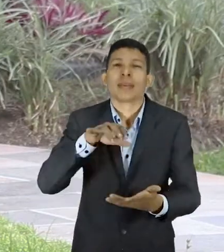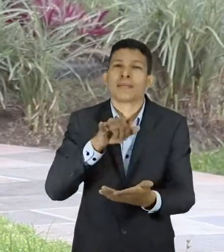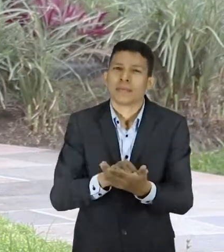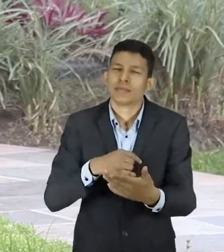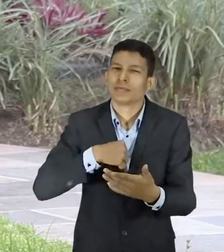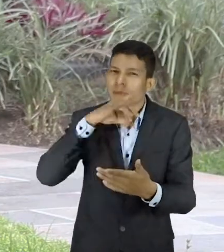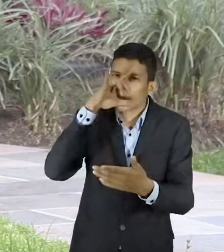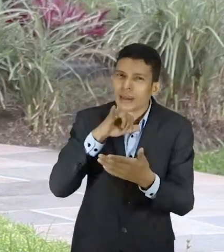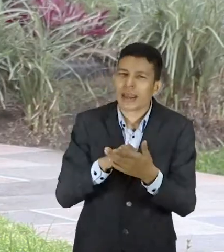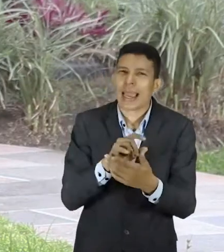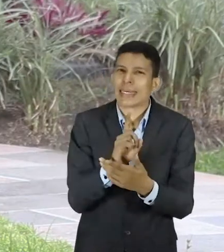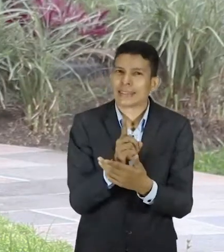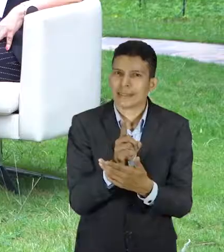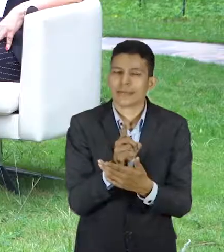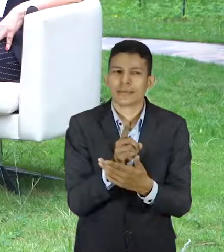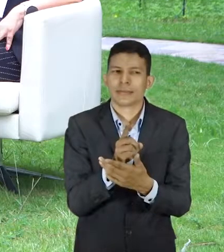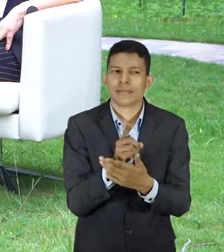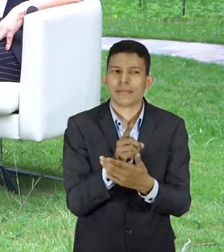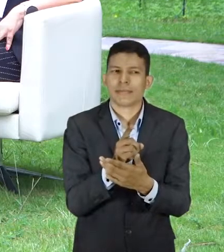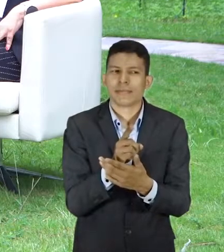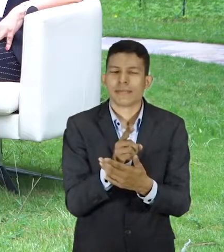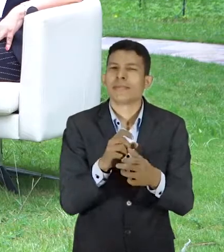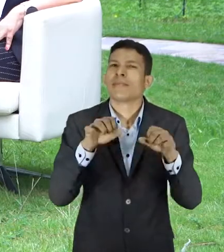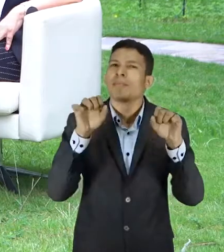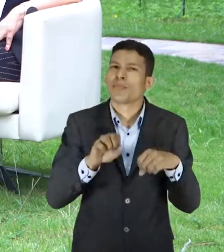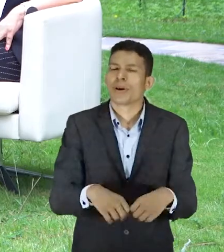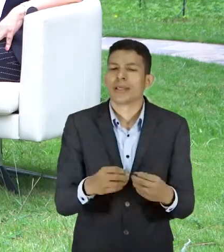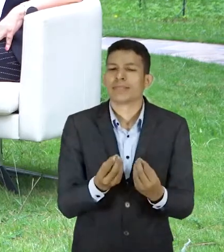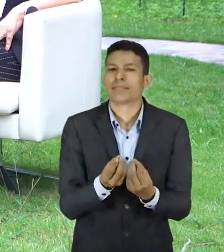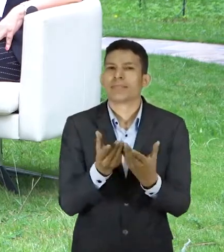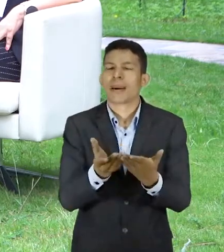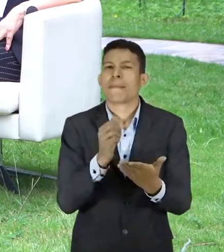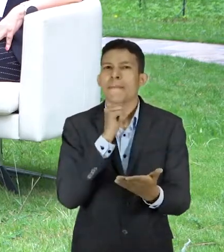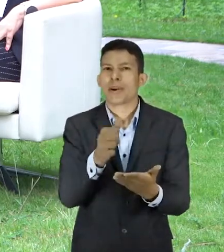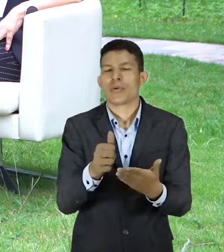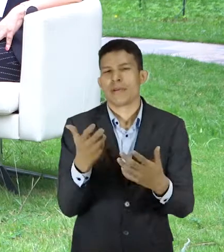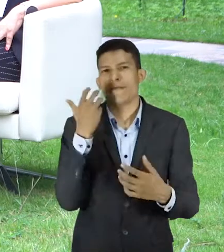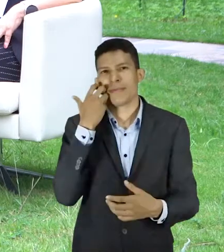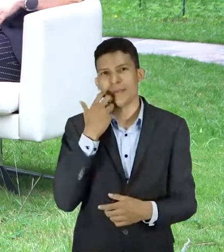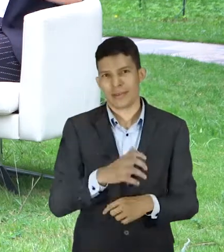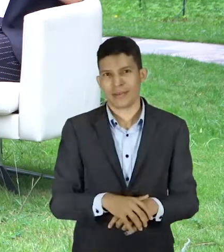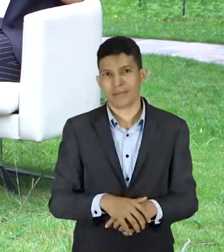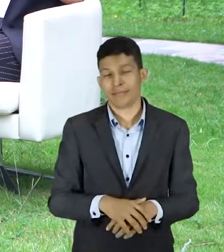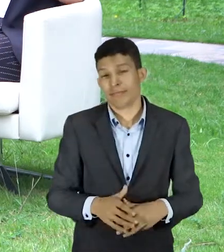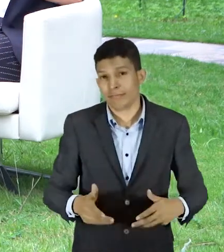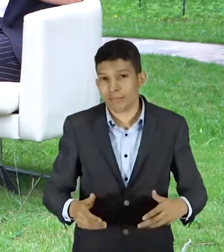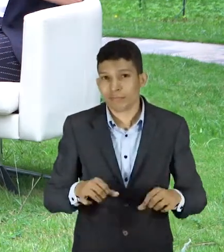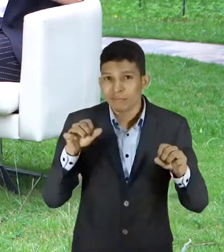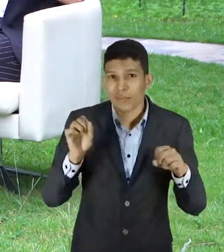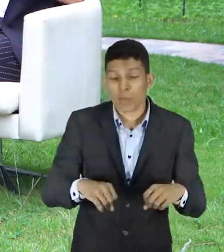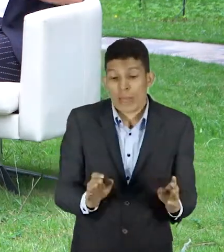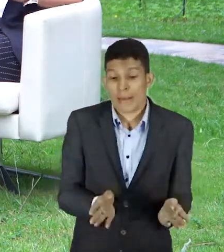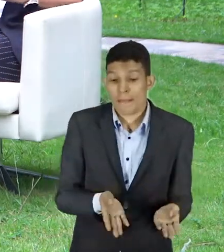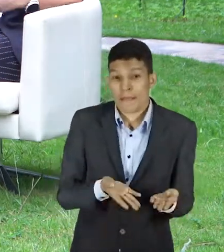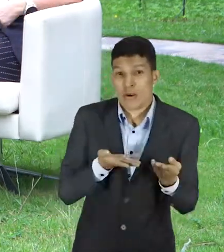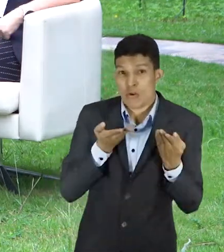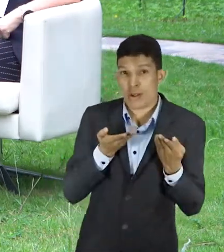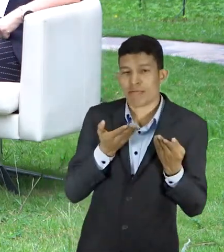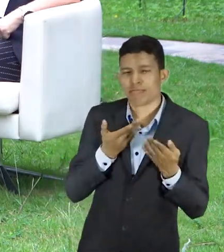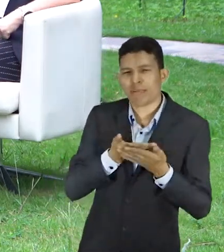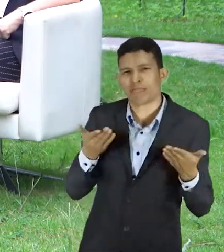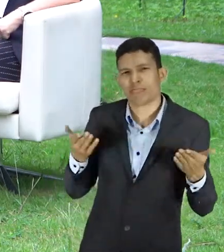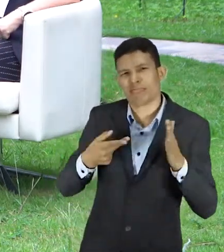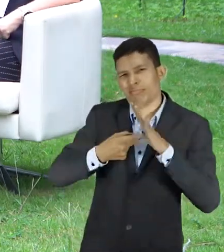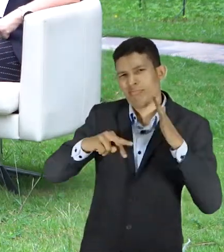Eso yo pienso que puede llegar a ser hasta peor que la misma enfermedad, porque tú te puedes mejorar